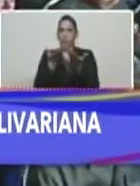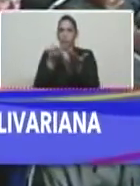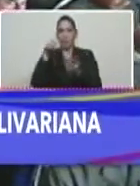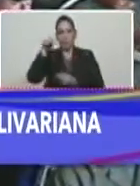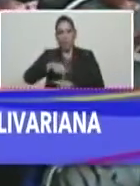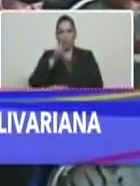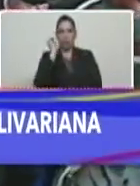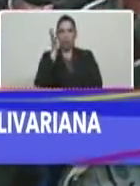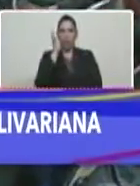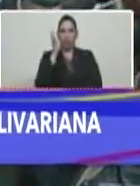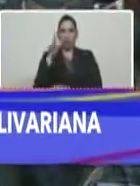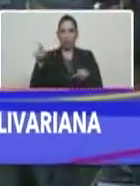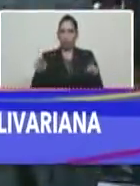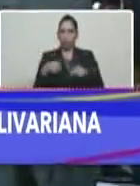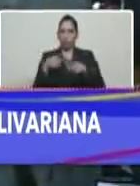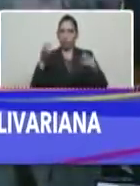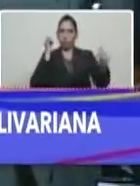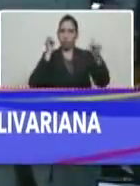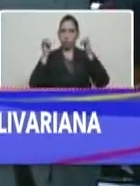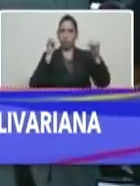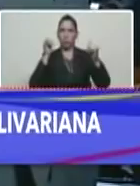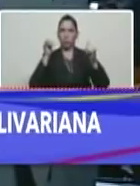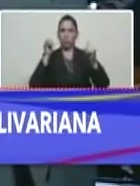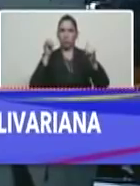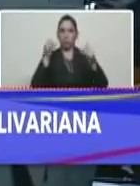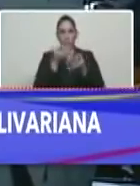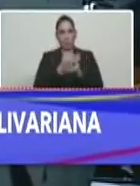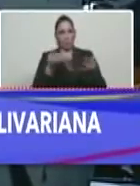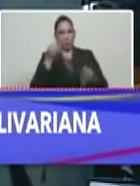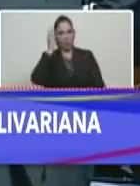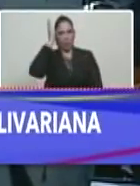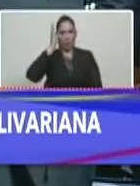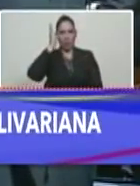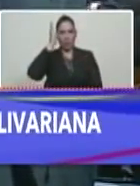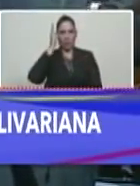aniversario. Extraordinaria capacidad oratoria.